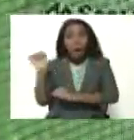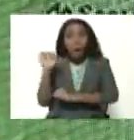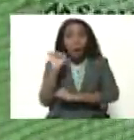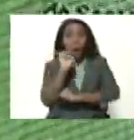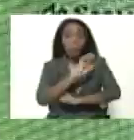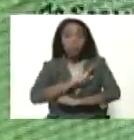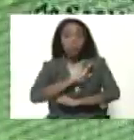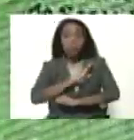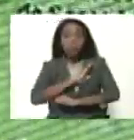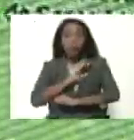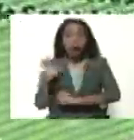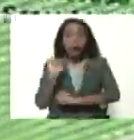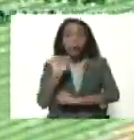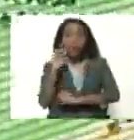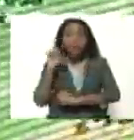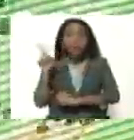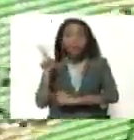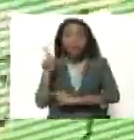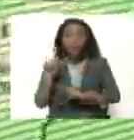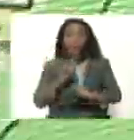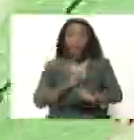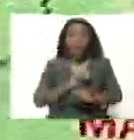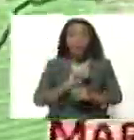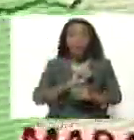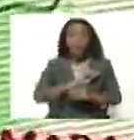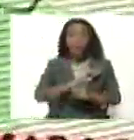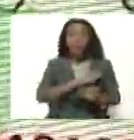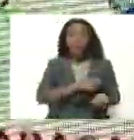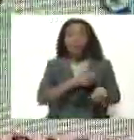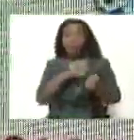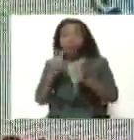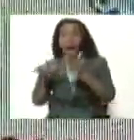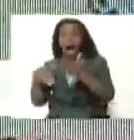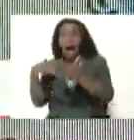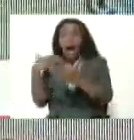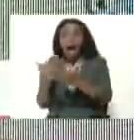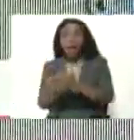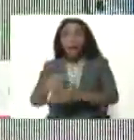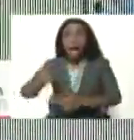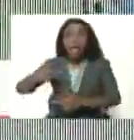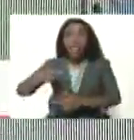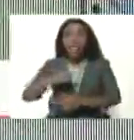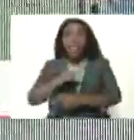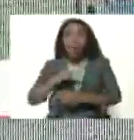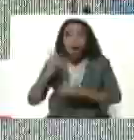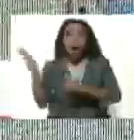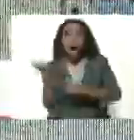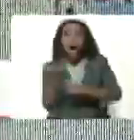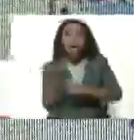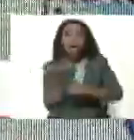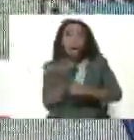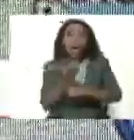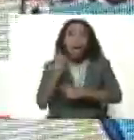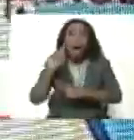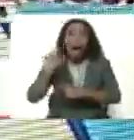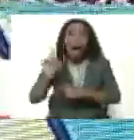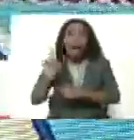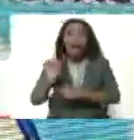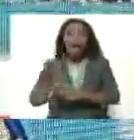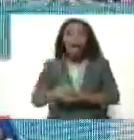la camioneta, esas armas iban a ser llevadas hasta la localidad de Riohacha, pendiente de por qué estamos mencionando la localidad de